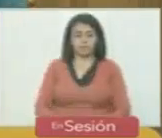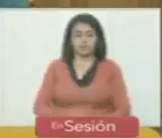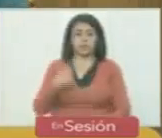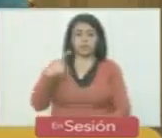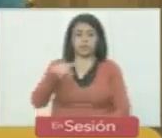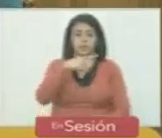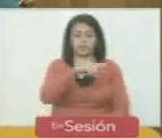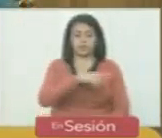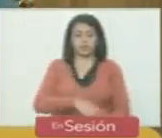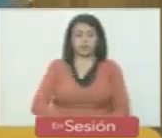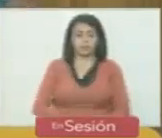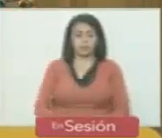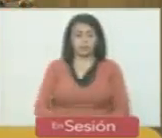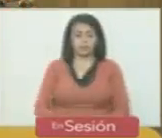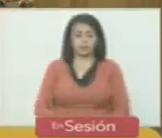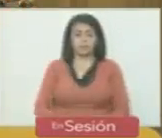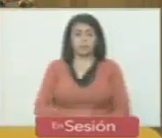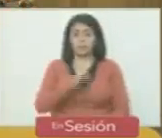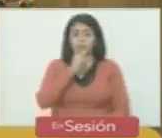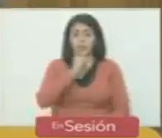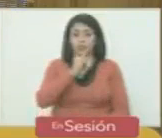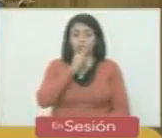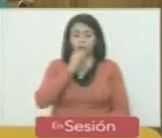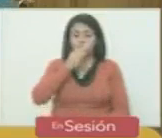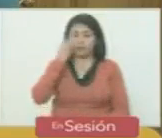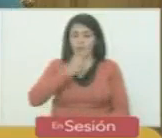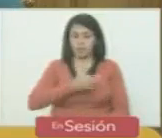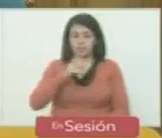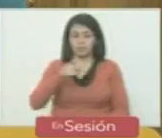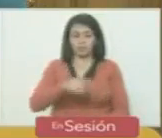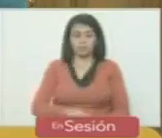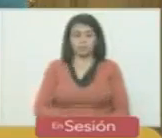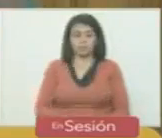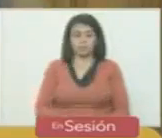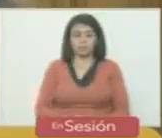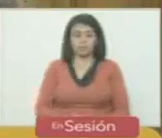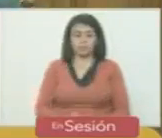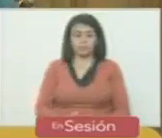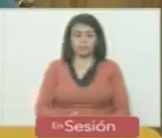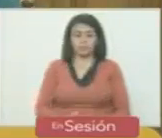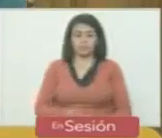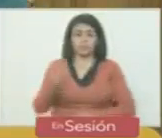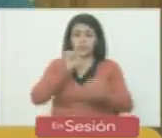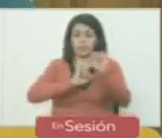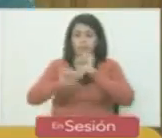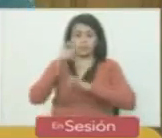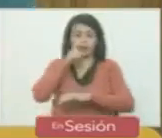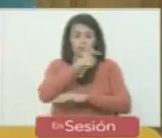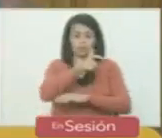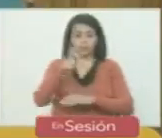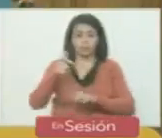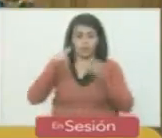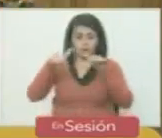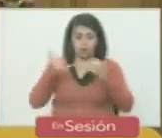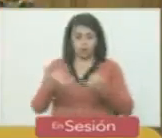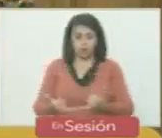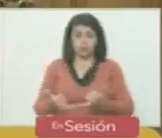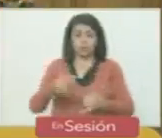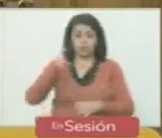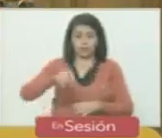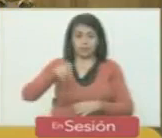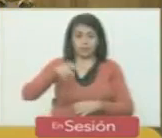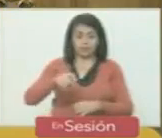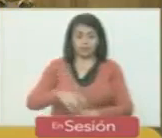haya unas declaraciones verdaderas para defender a los pueblos que en este momento lo